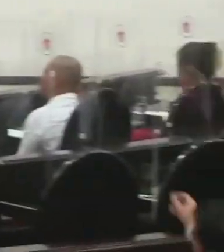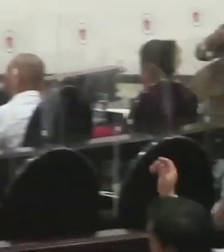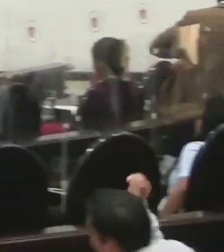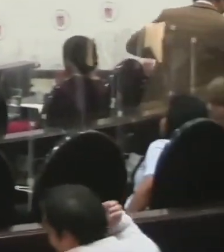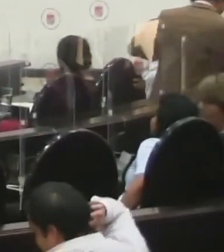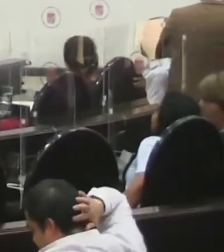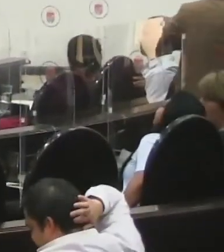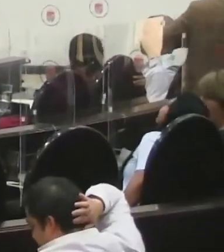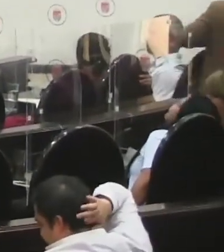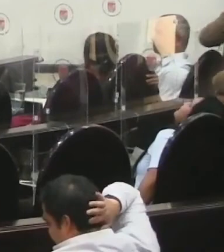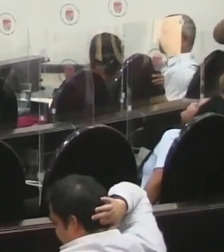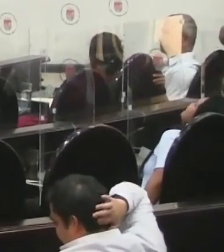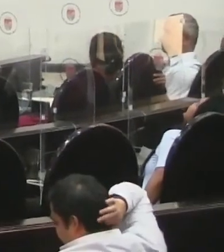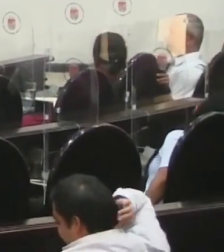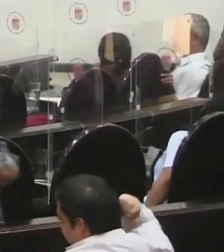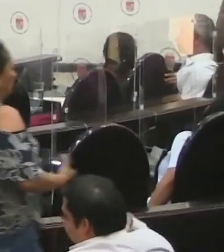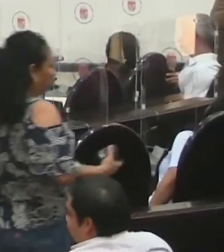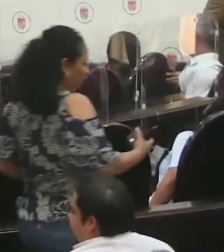diputado.